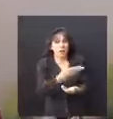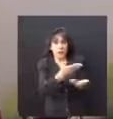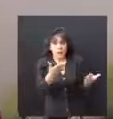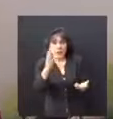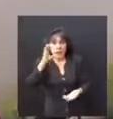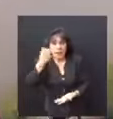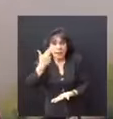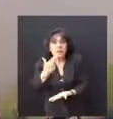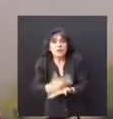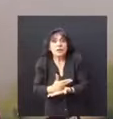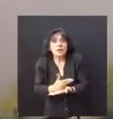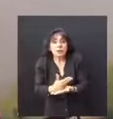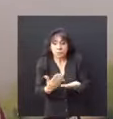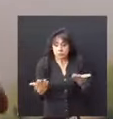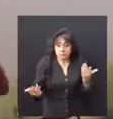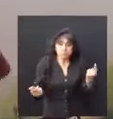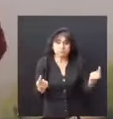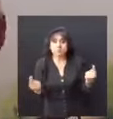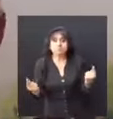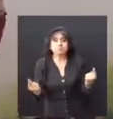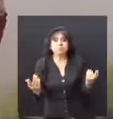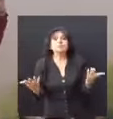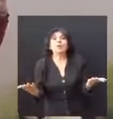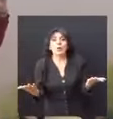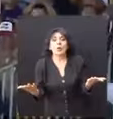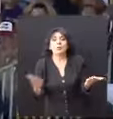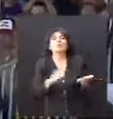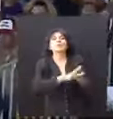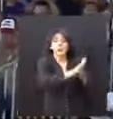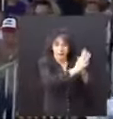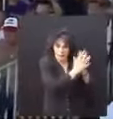Chalco? ¿Transformación o corrupción?